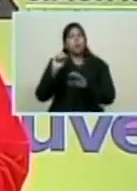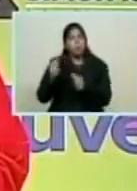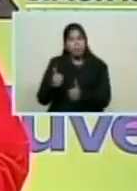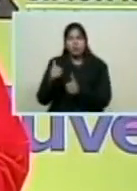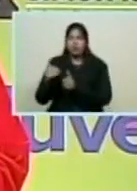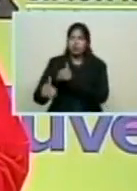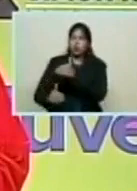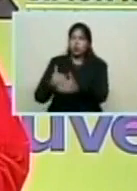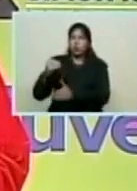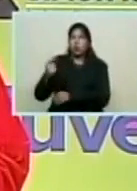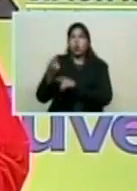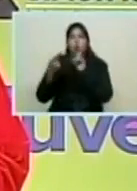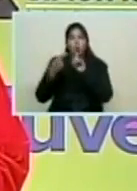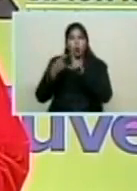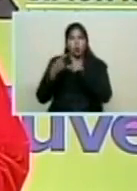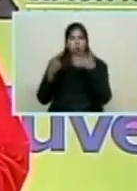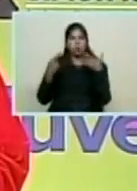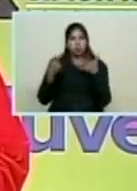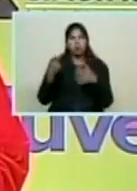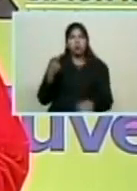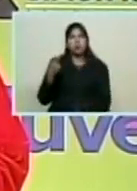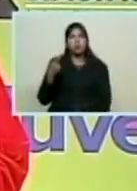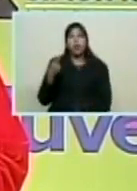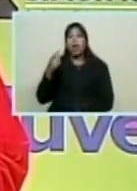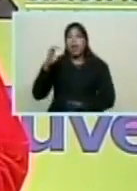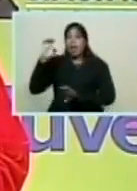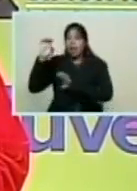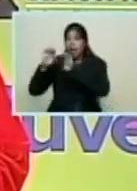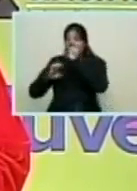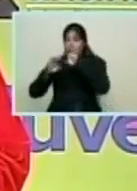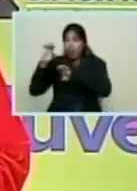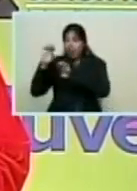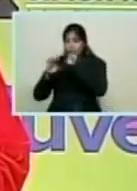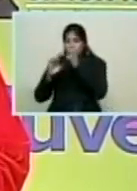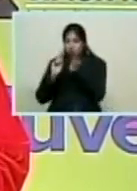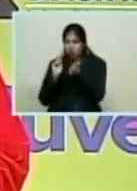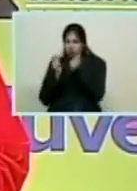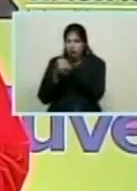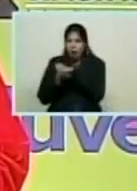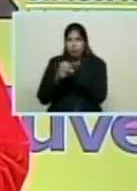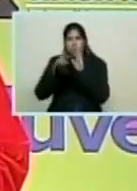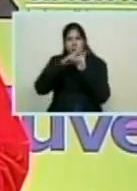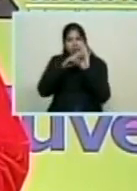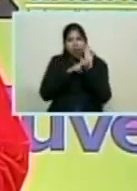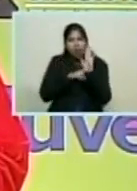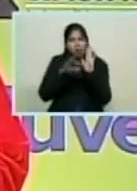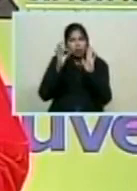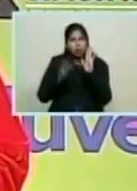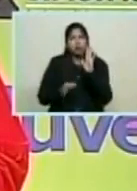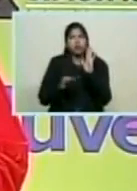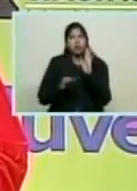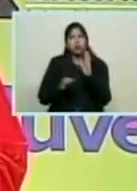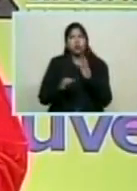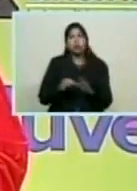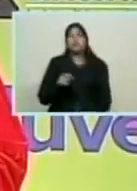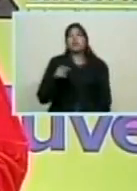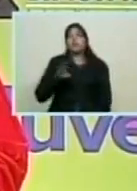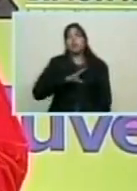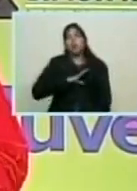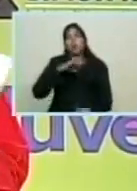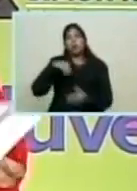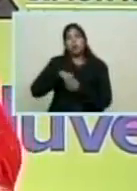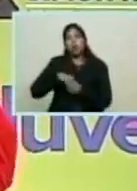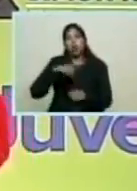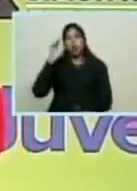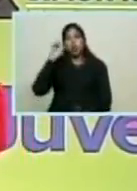iniciar, 1, el proceso de evaluación y reforma del reglamento del ejercicio de la profesión docente en